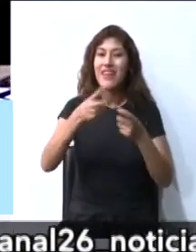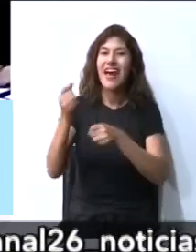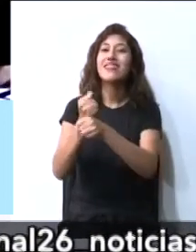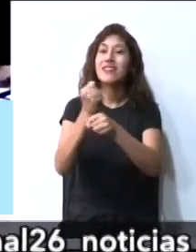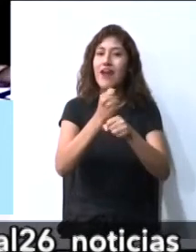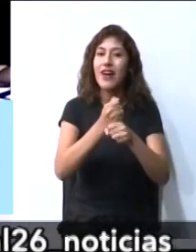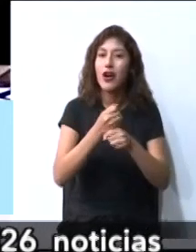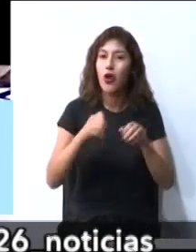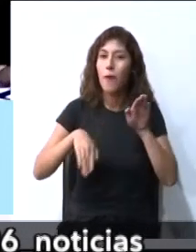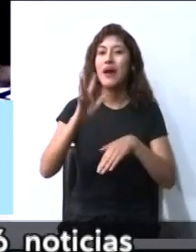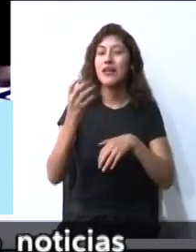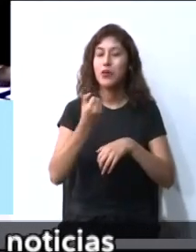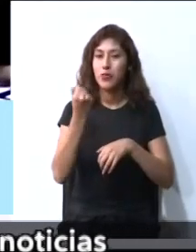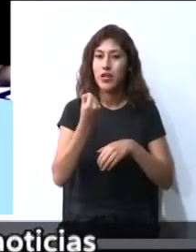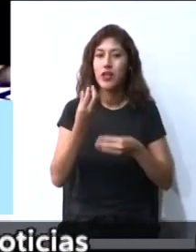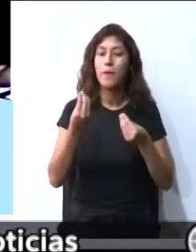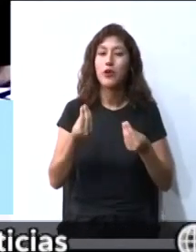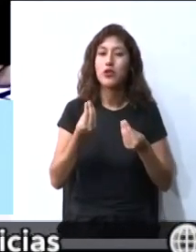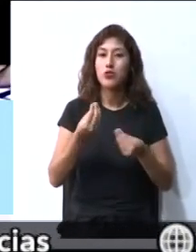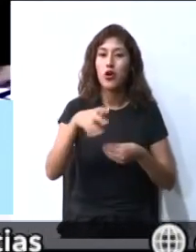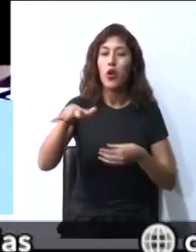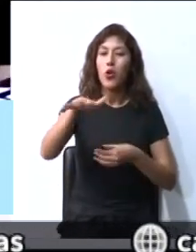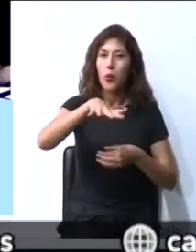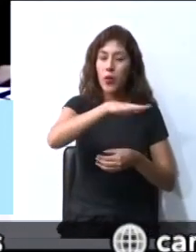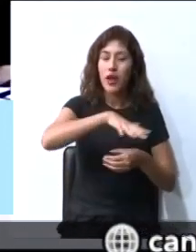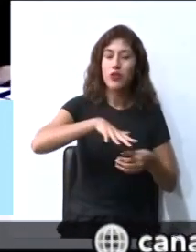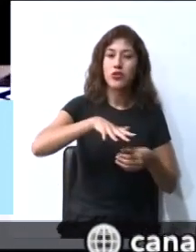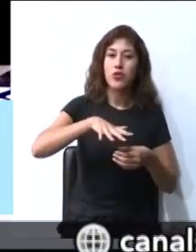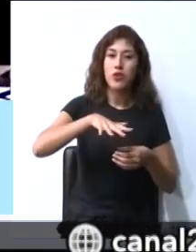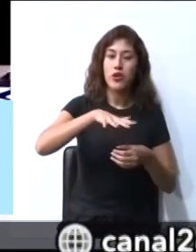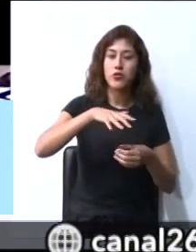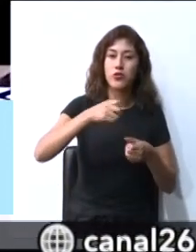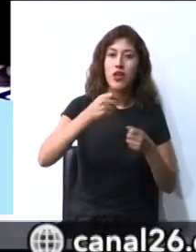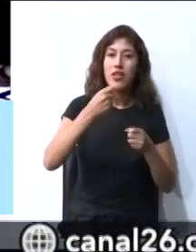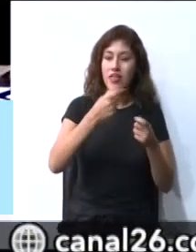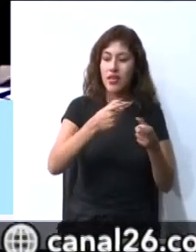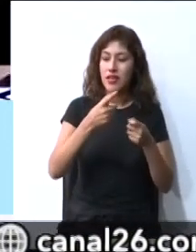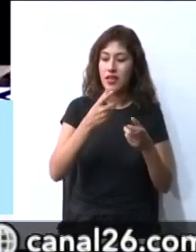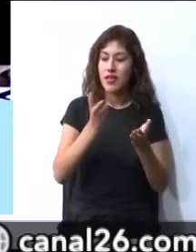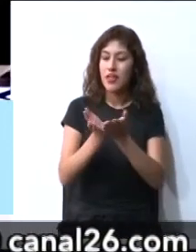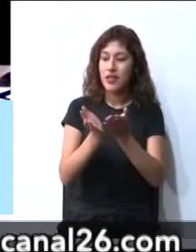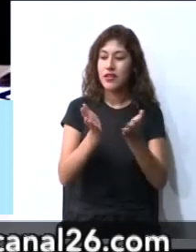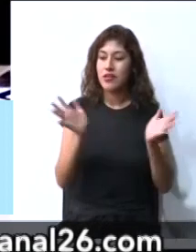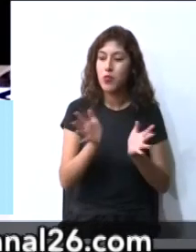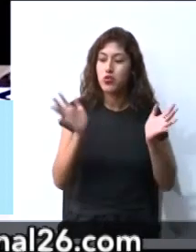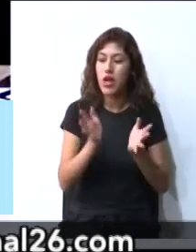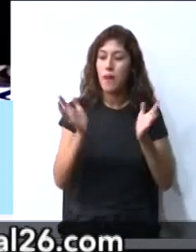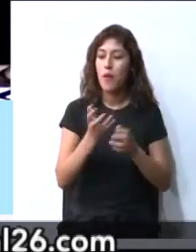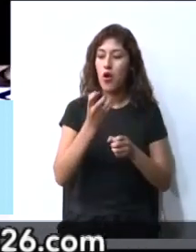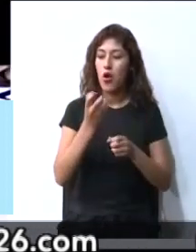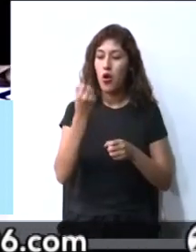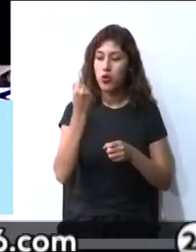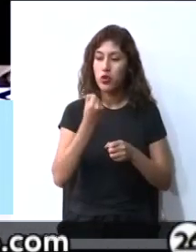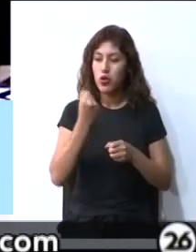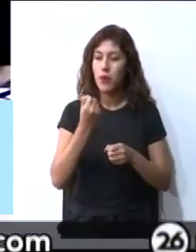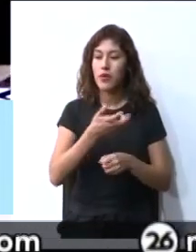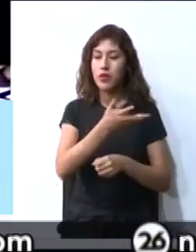en cada barrio popular. Con la Ley de Promoción de la Economía Social y la Integración Productiva, sumamos a los